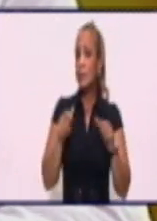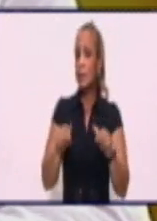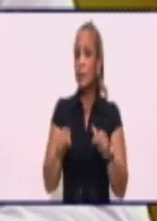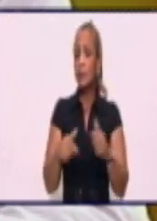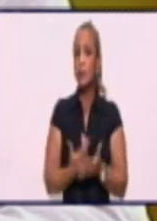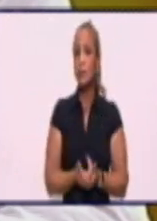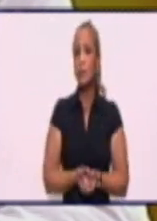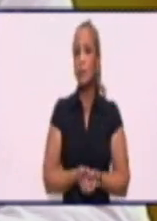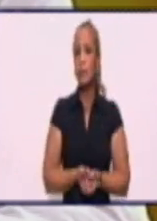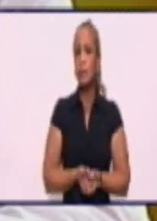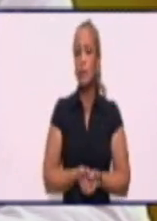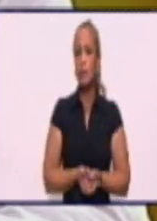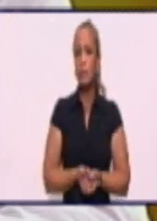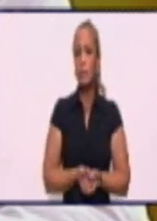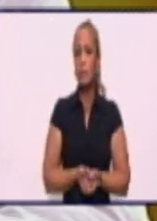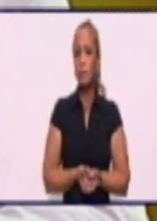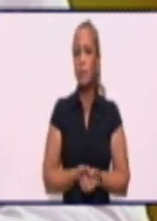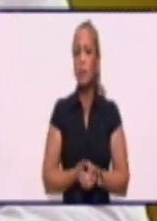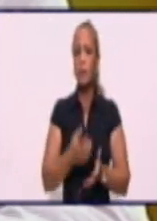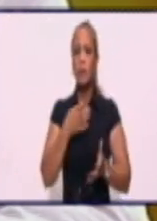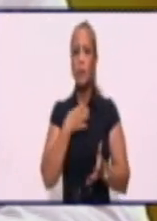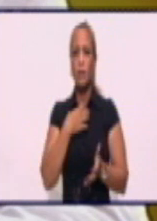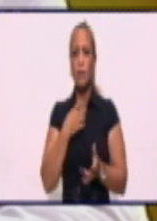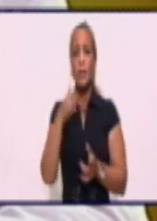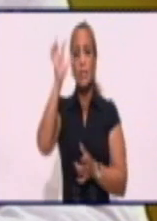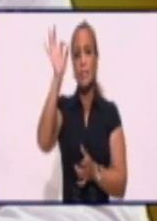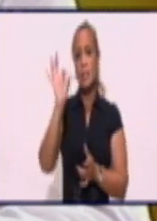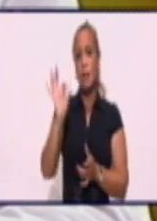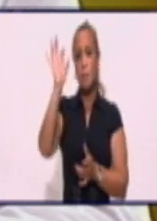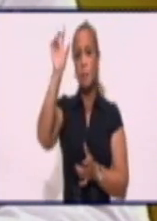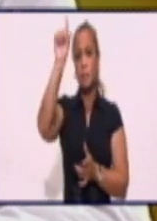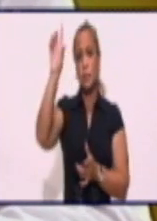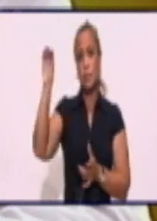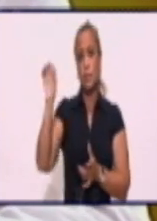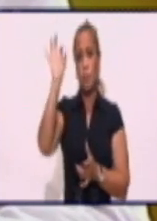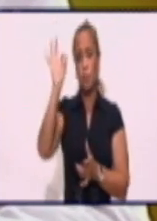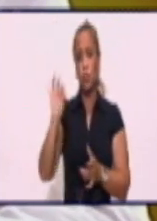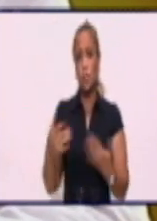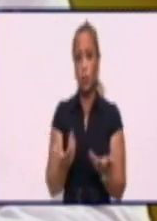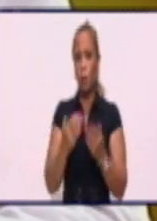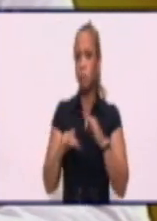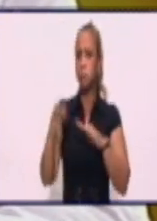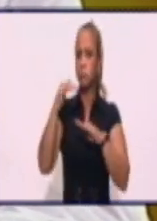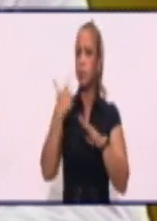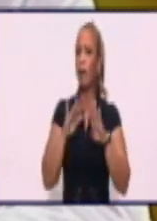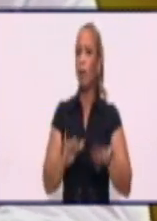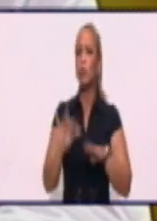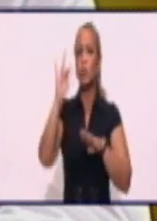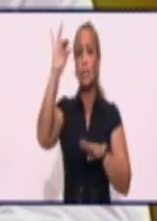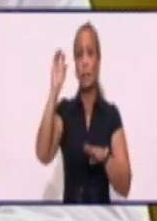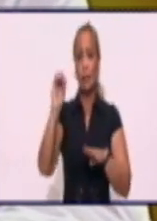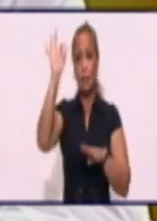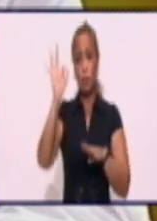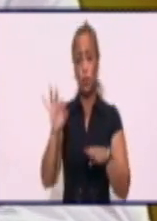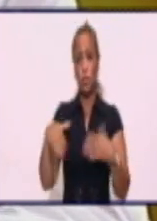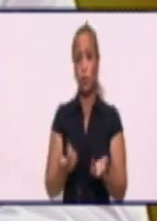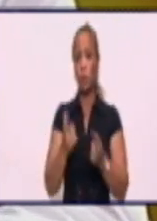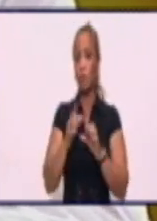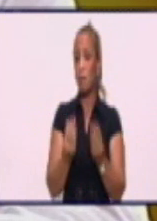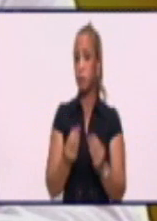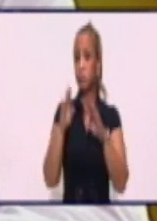no es de urgencia, que tiene que estar en un 100%, está en un 30%. Sí, que está bastante baja, está bastante